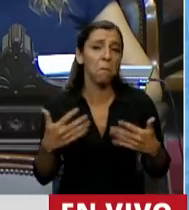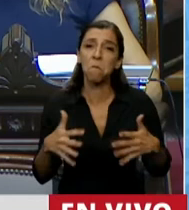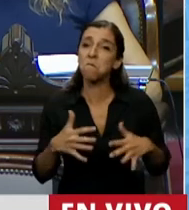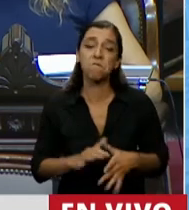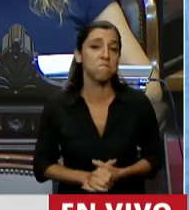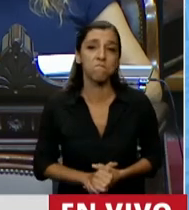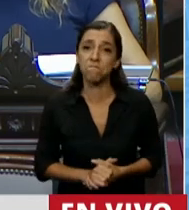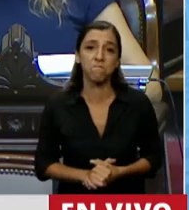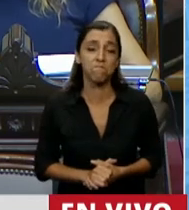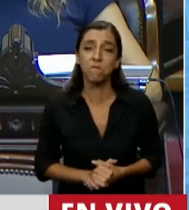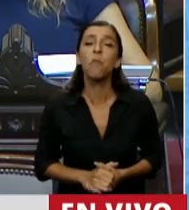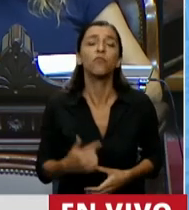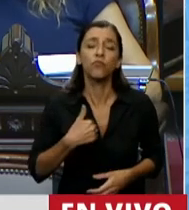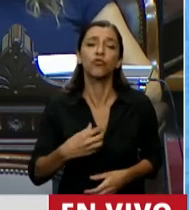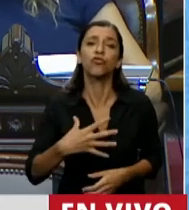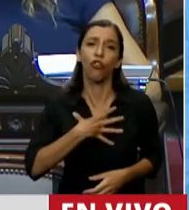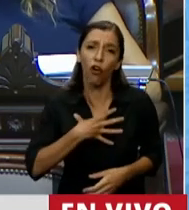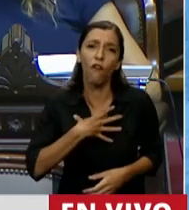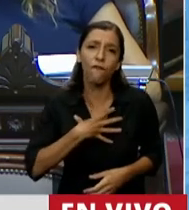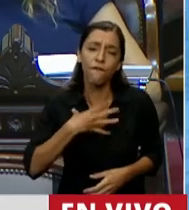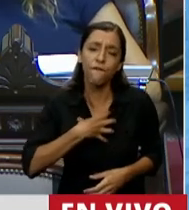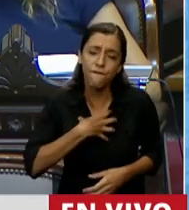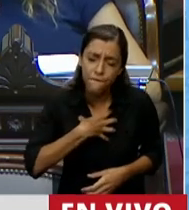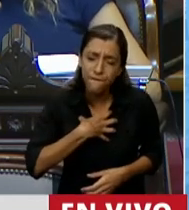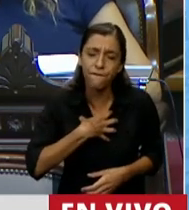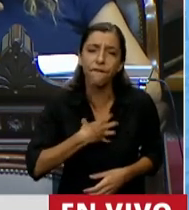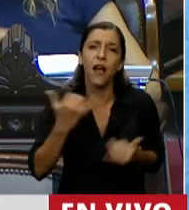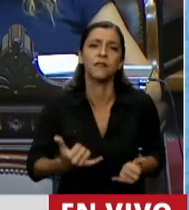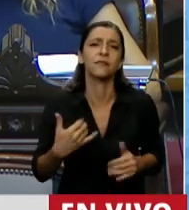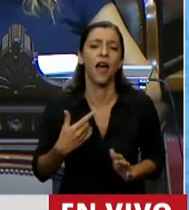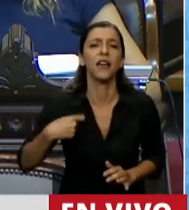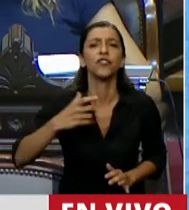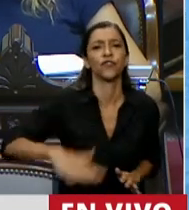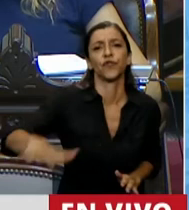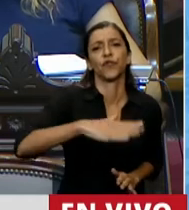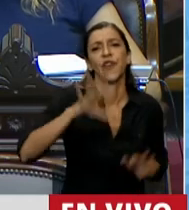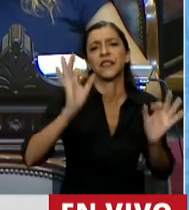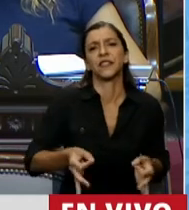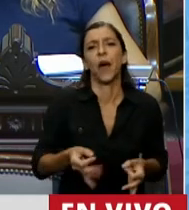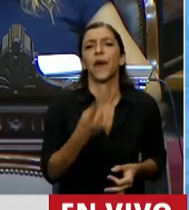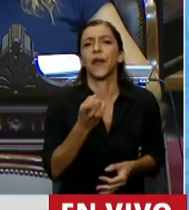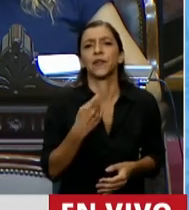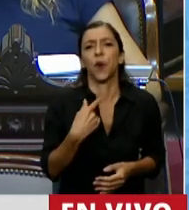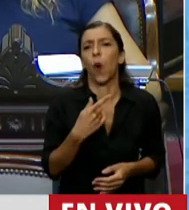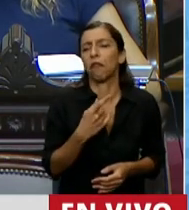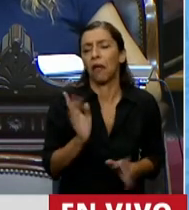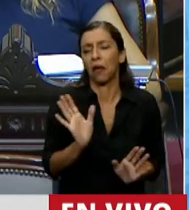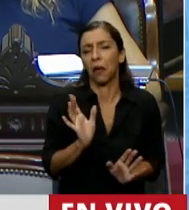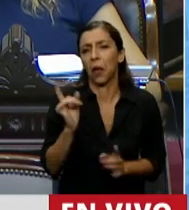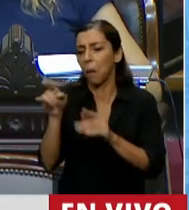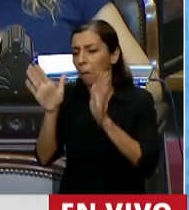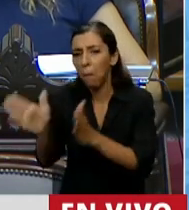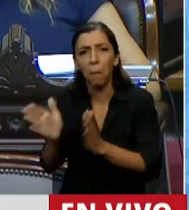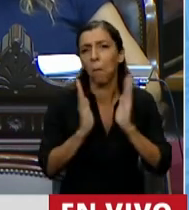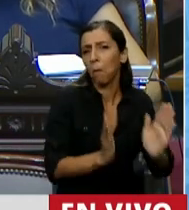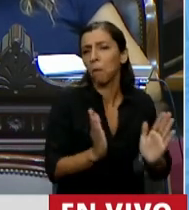confío en la sabiduría de la ciudadanía, que sabe distinguir una cosa de otra, y porque fundamentalmente no